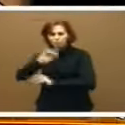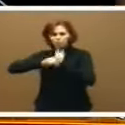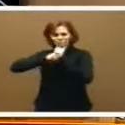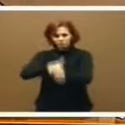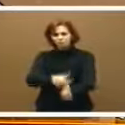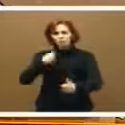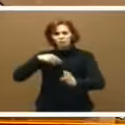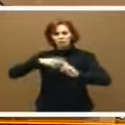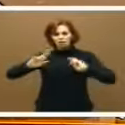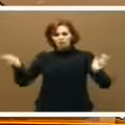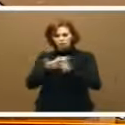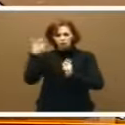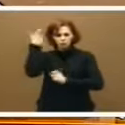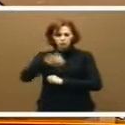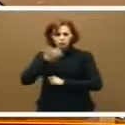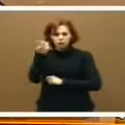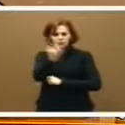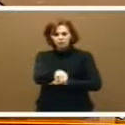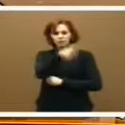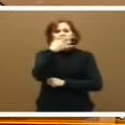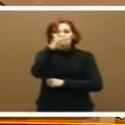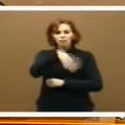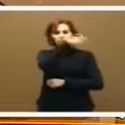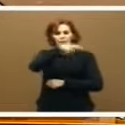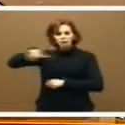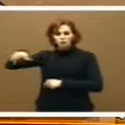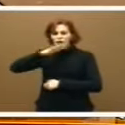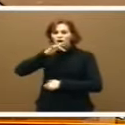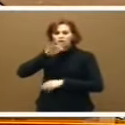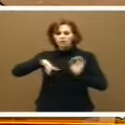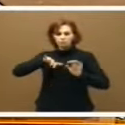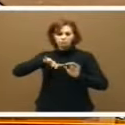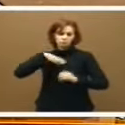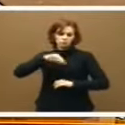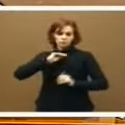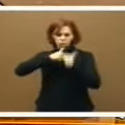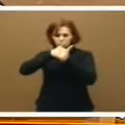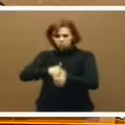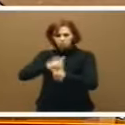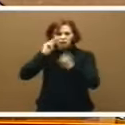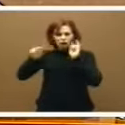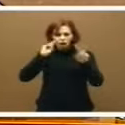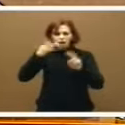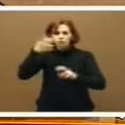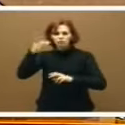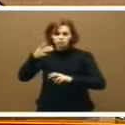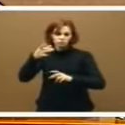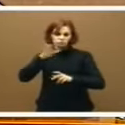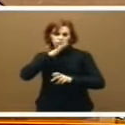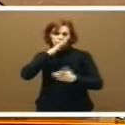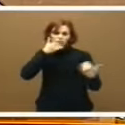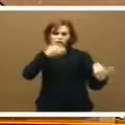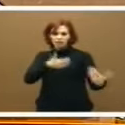pleno. También a las personas que lo están haciendo en estos momentos o lo van a hacer mediante la retransmisión que se produce